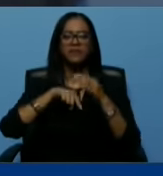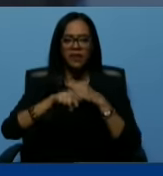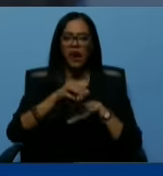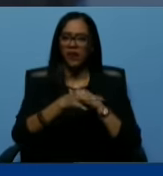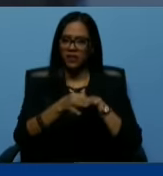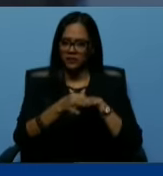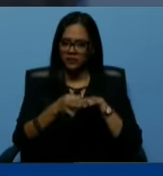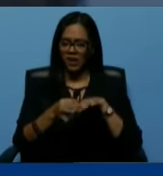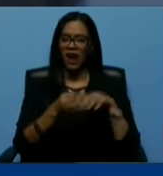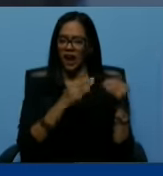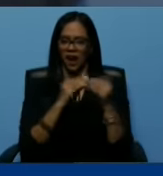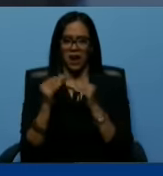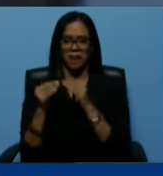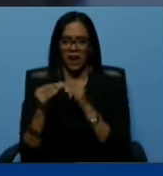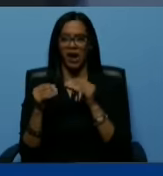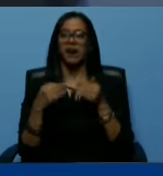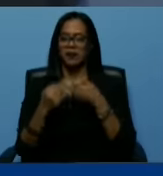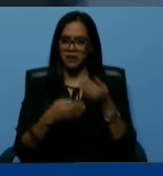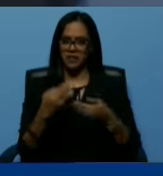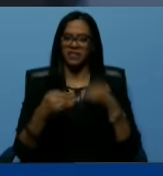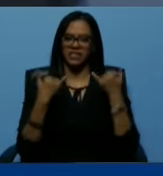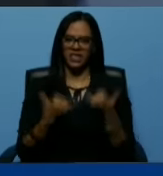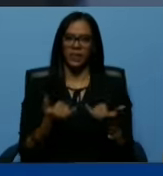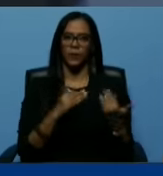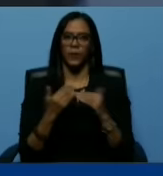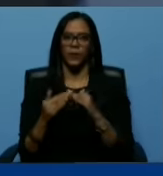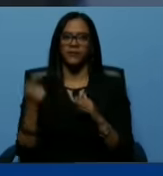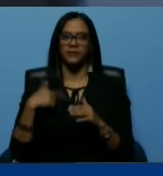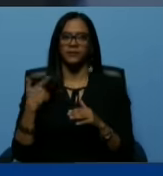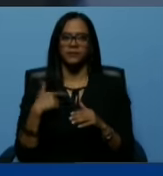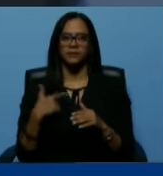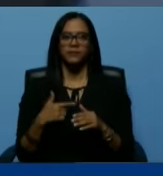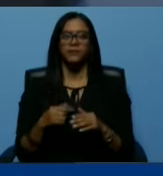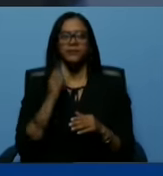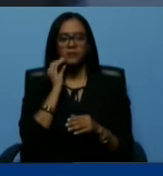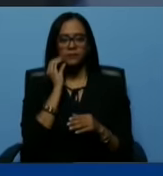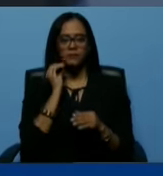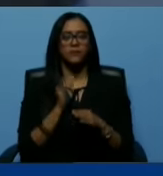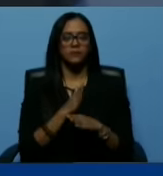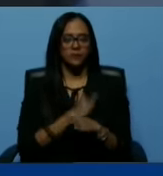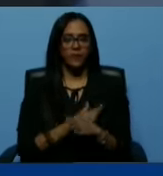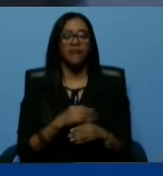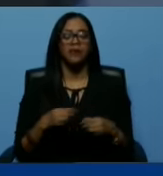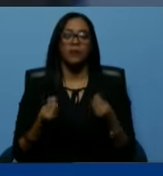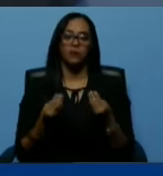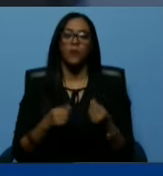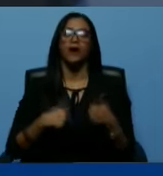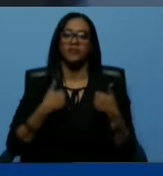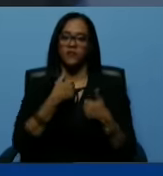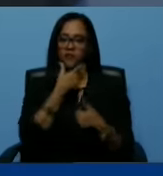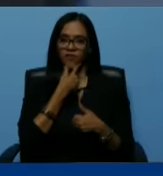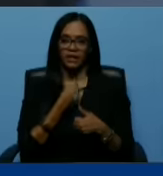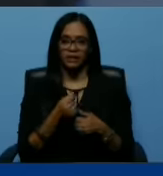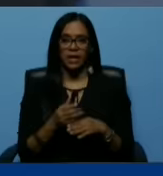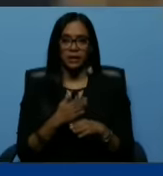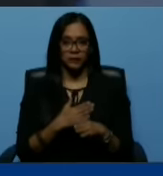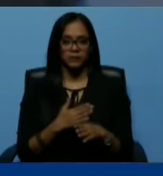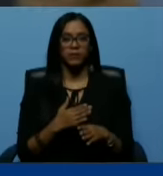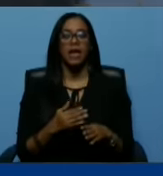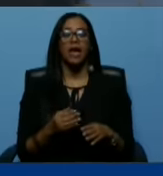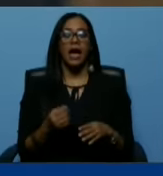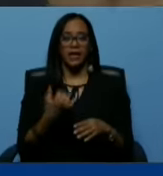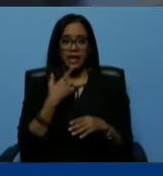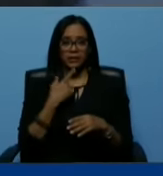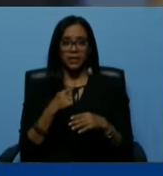municipios y a las comunas. Es un proceso donde ya las comunas tienen una experiencia previa, así que va a ser mucho más fácil que el proceso anterior. Es importante resaltar que